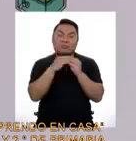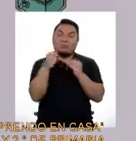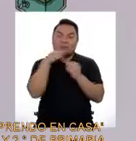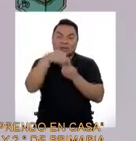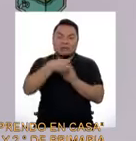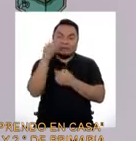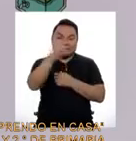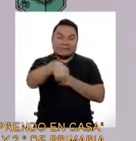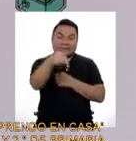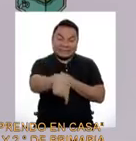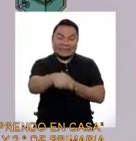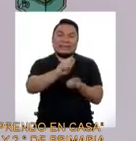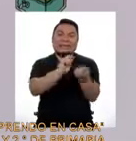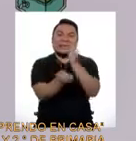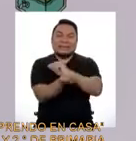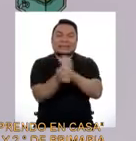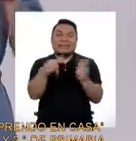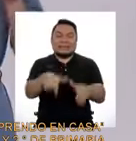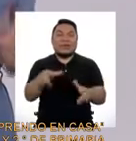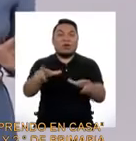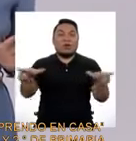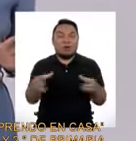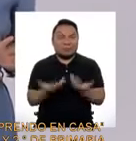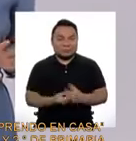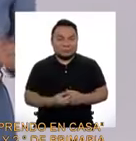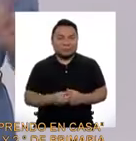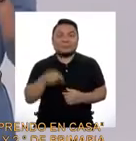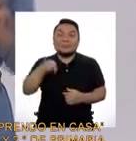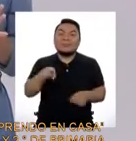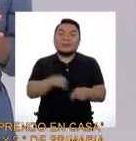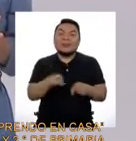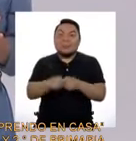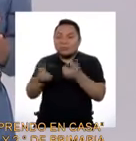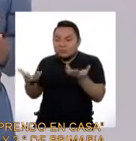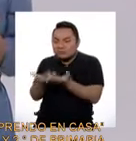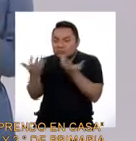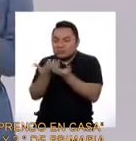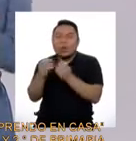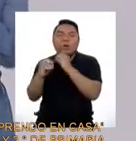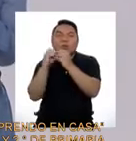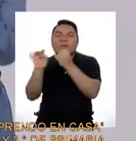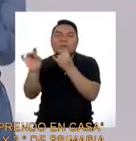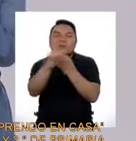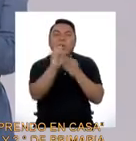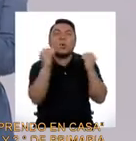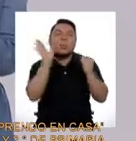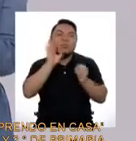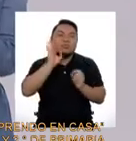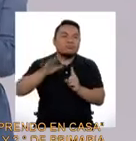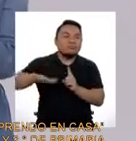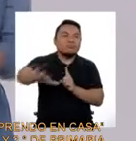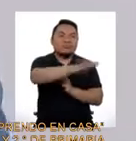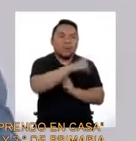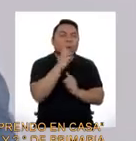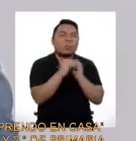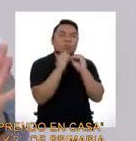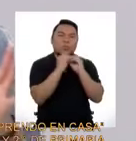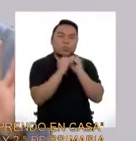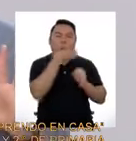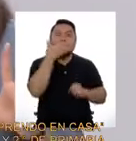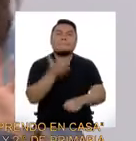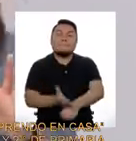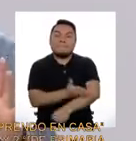verduras que se producen en nuestra cocina. Elaboraremos abono y ayudaremos a resolver los problemas de contaminación de nuestro ambiente. Vamos